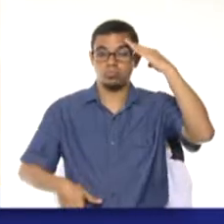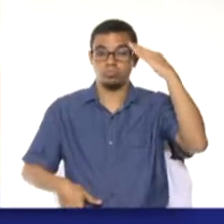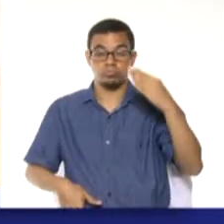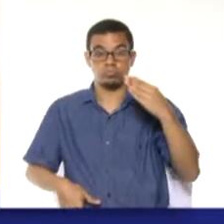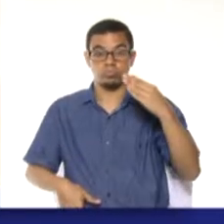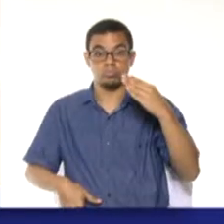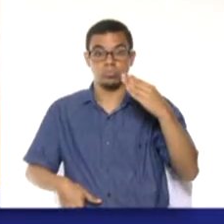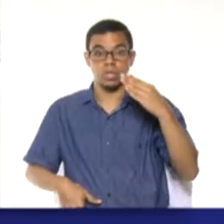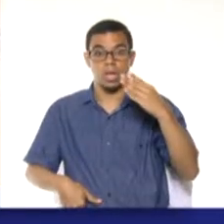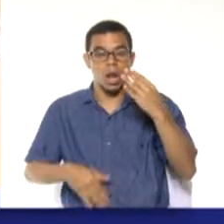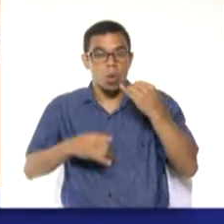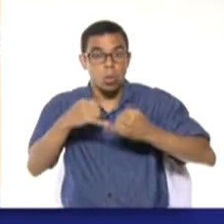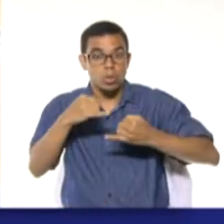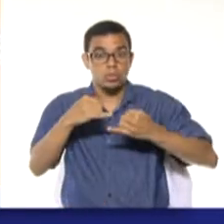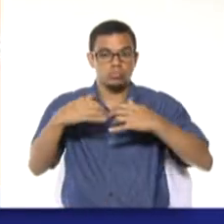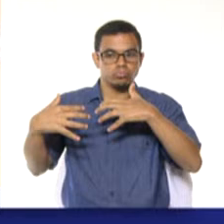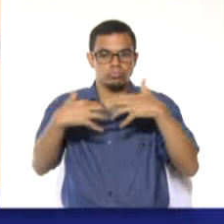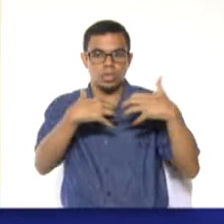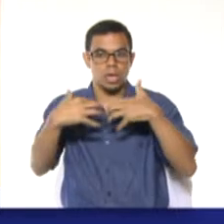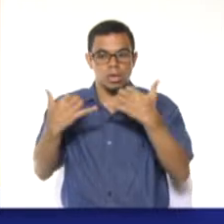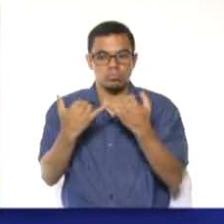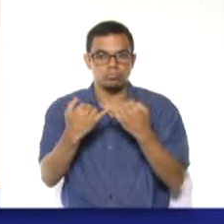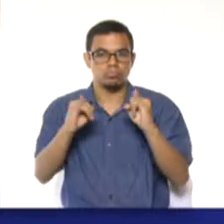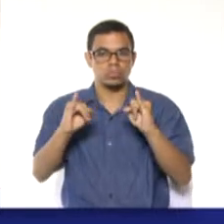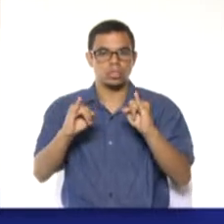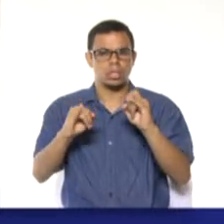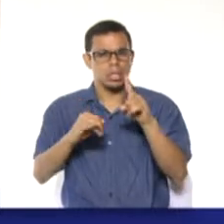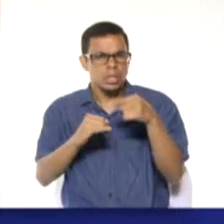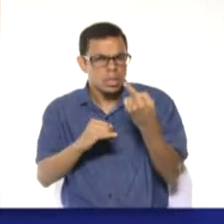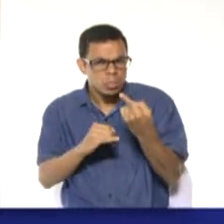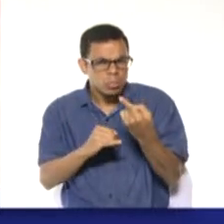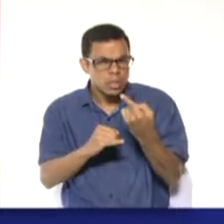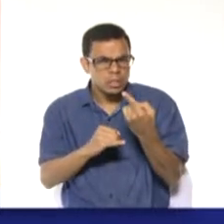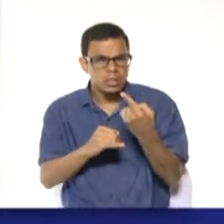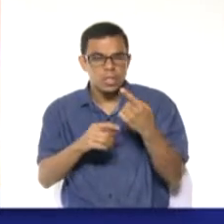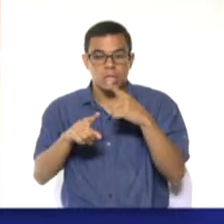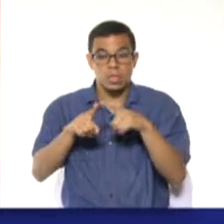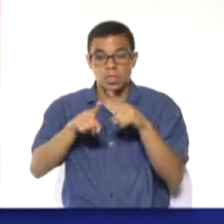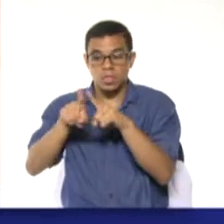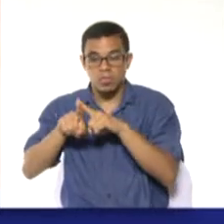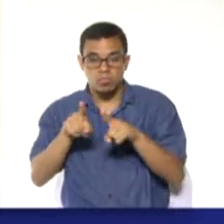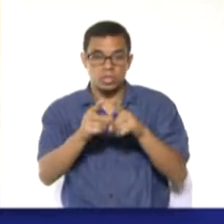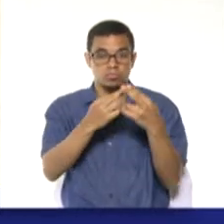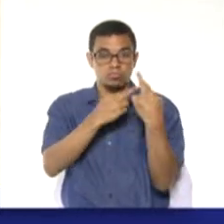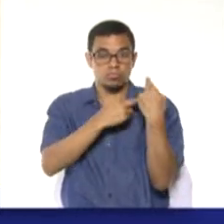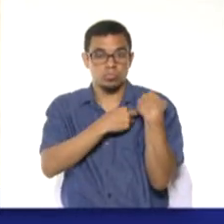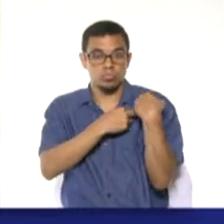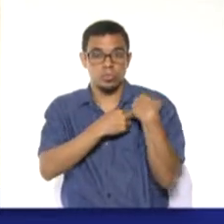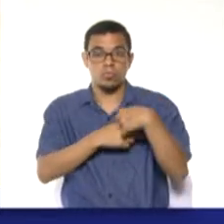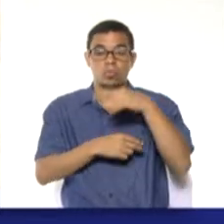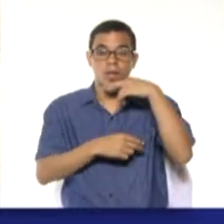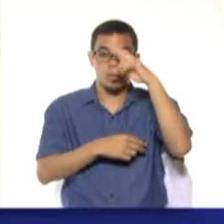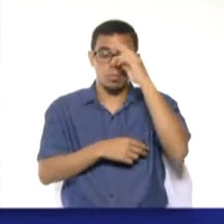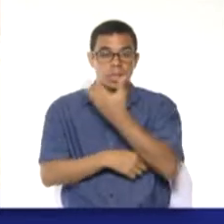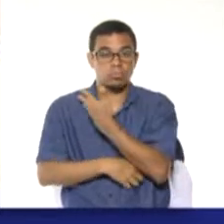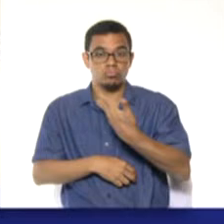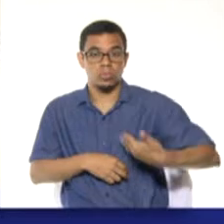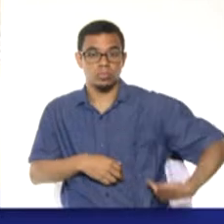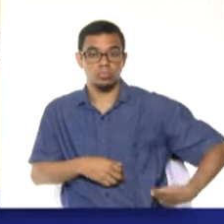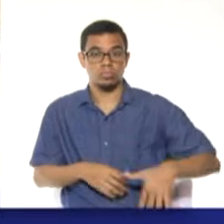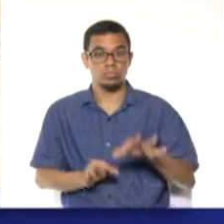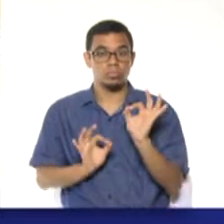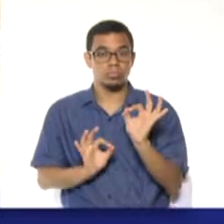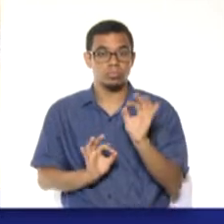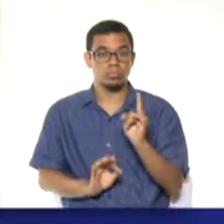militar en la última etapa de la guerra independentista. Luego de esta tuvo varios cargos públicos y fue el padre del